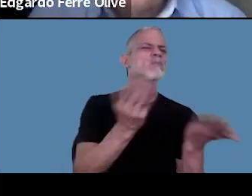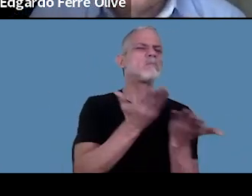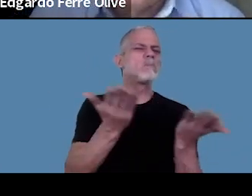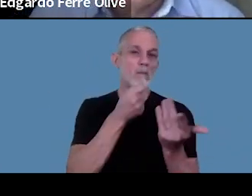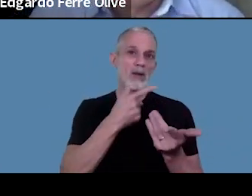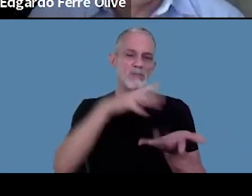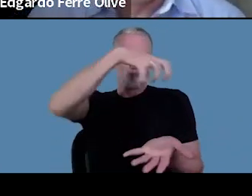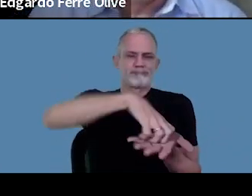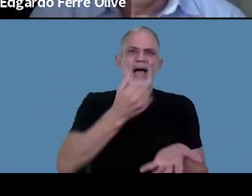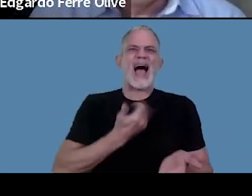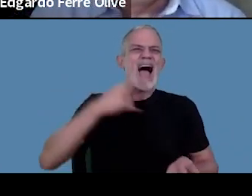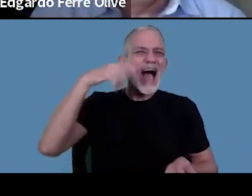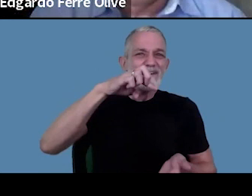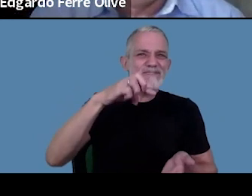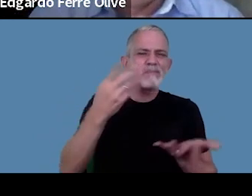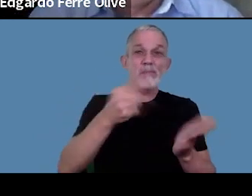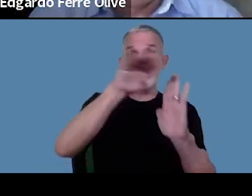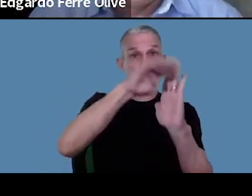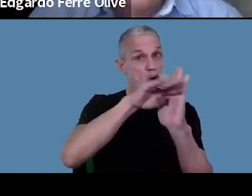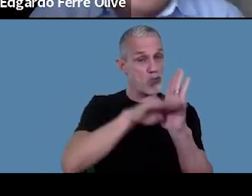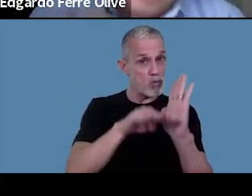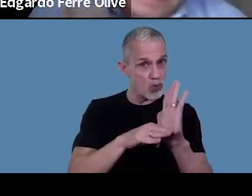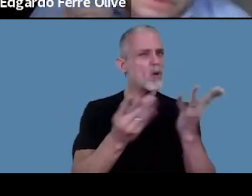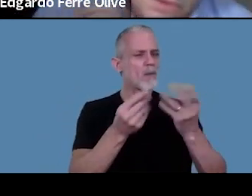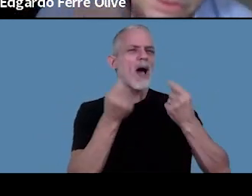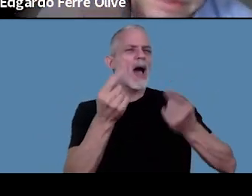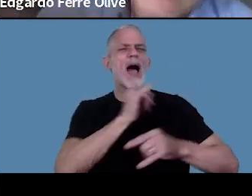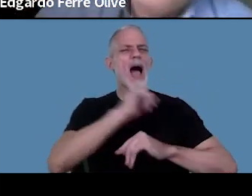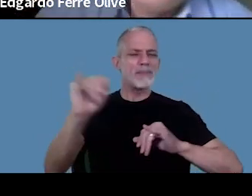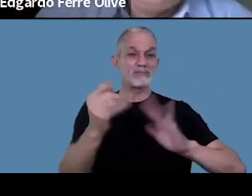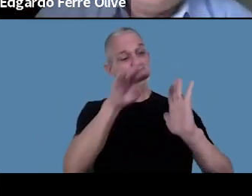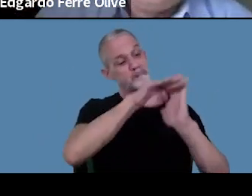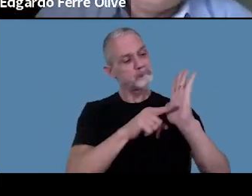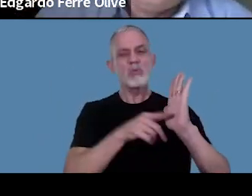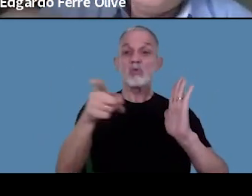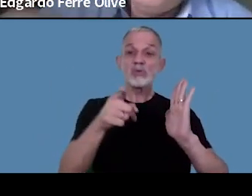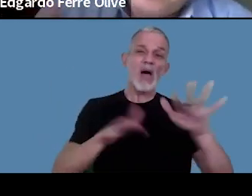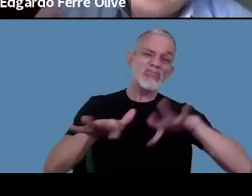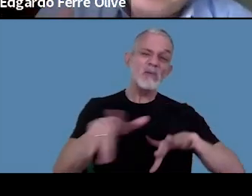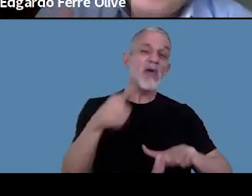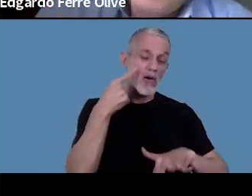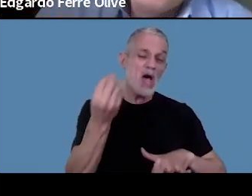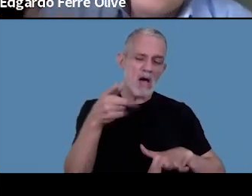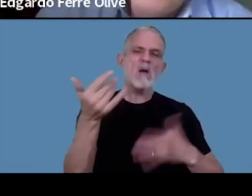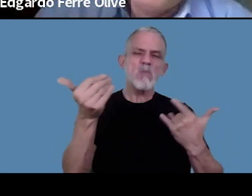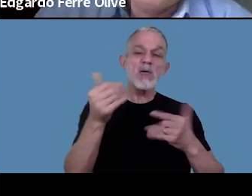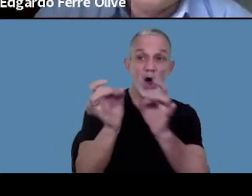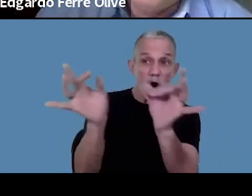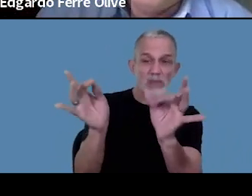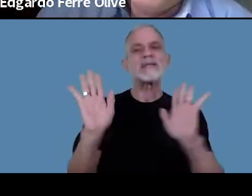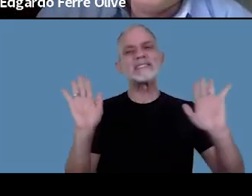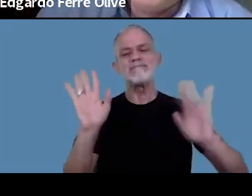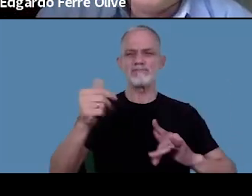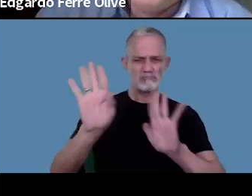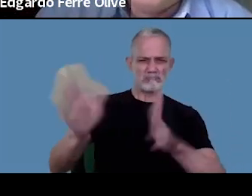organismo administrativo va a fijar pautas, estándares que le va a decir: usted está haciendo esta actividad, puede contaminar, yo le voy a permitir